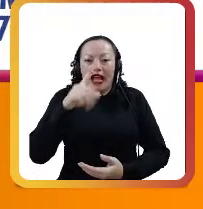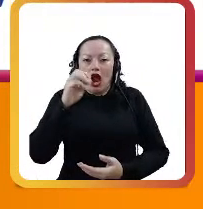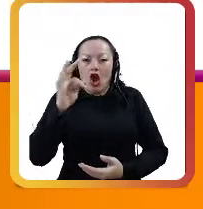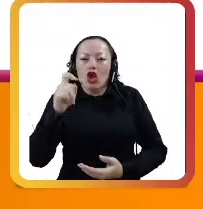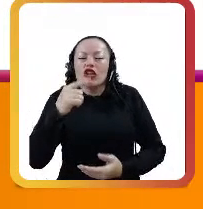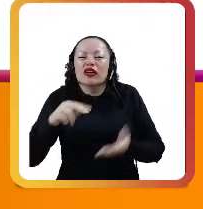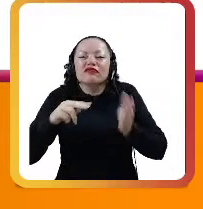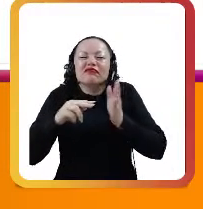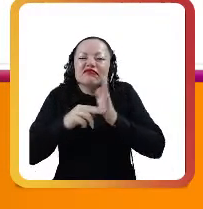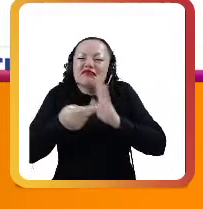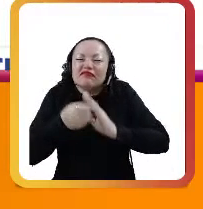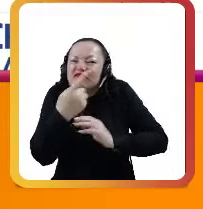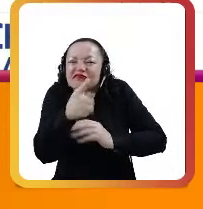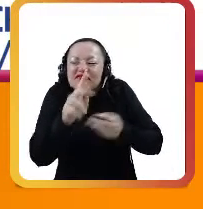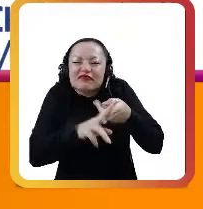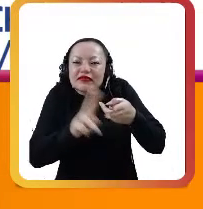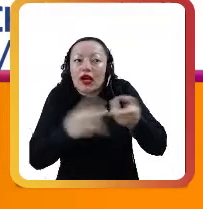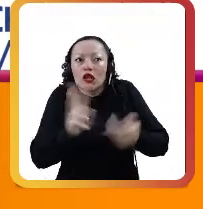Paisa Loto